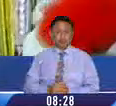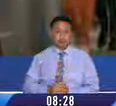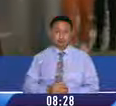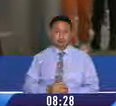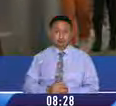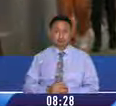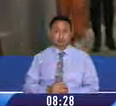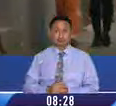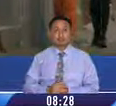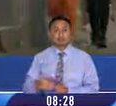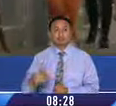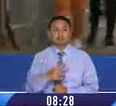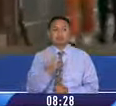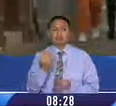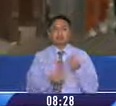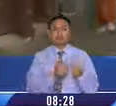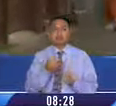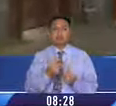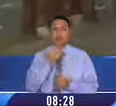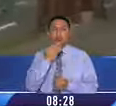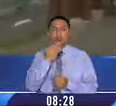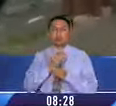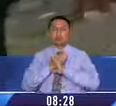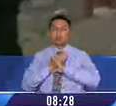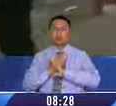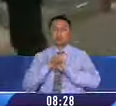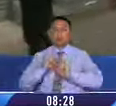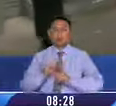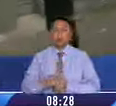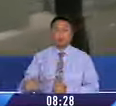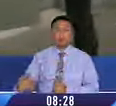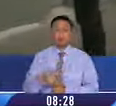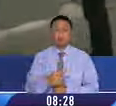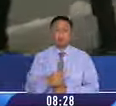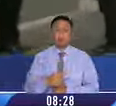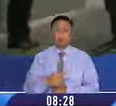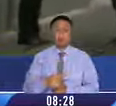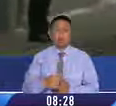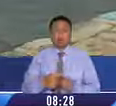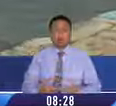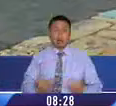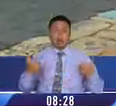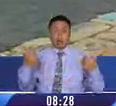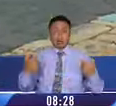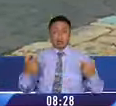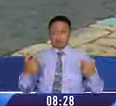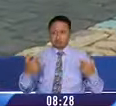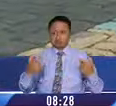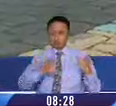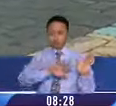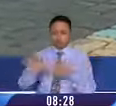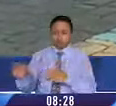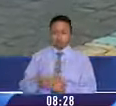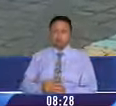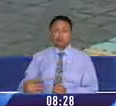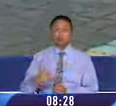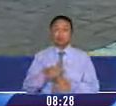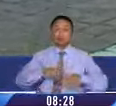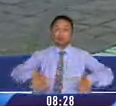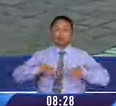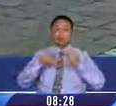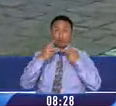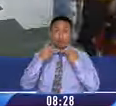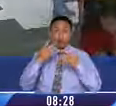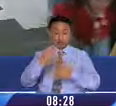eso, una de las alternativas para evitar la inseguridad no ha sido mediante el uso de la fuerza, sino a través del apoderamiento del